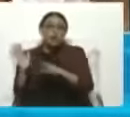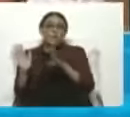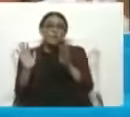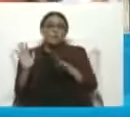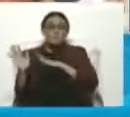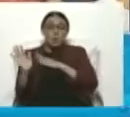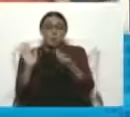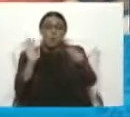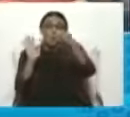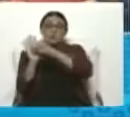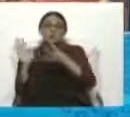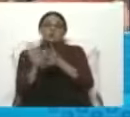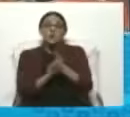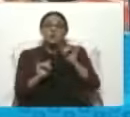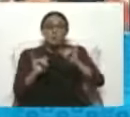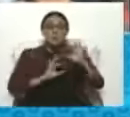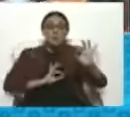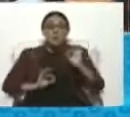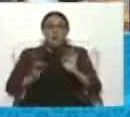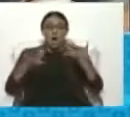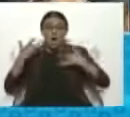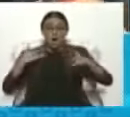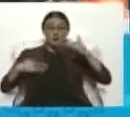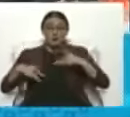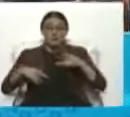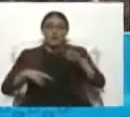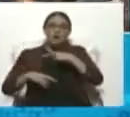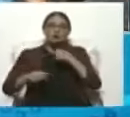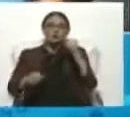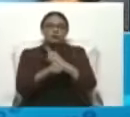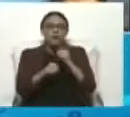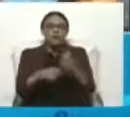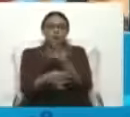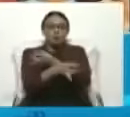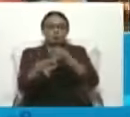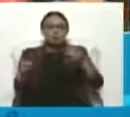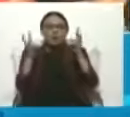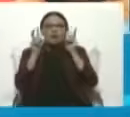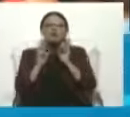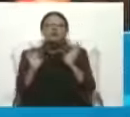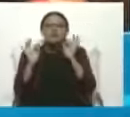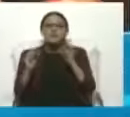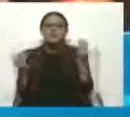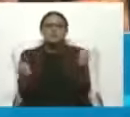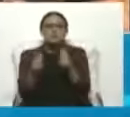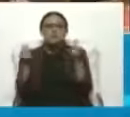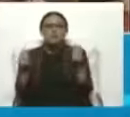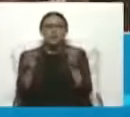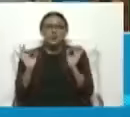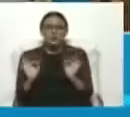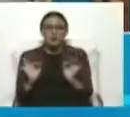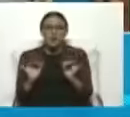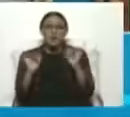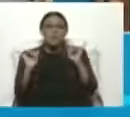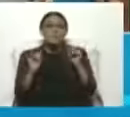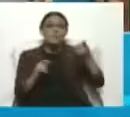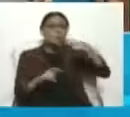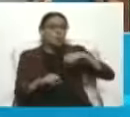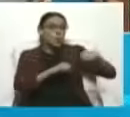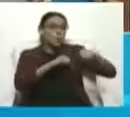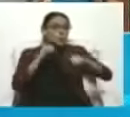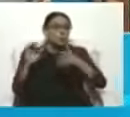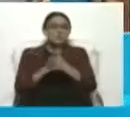establecidos para el simulacro con la efectividad esperada. La red de transmisión de